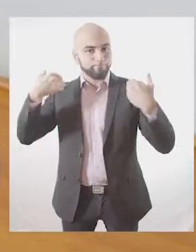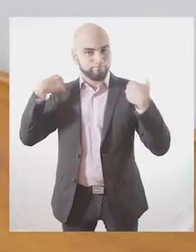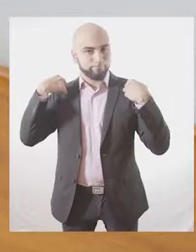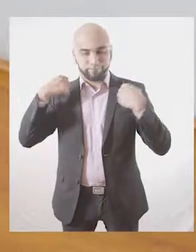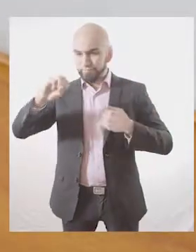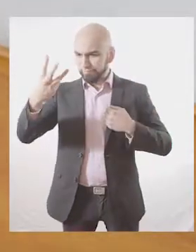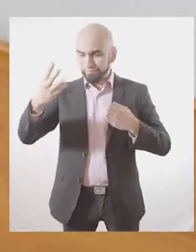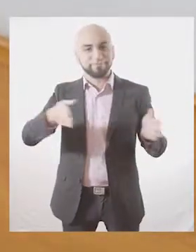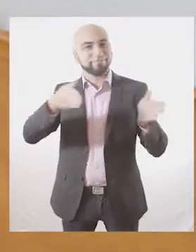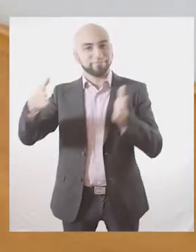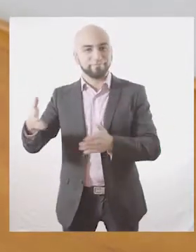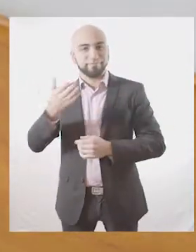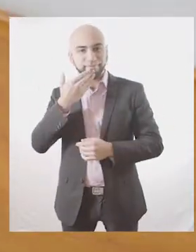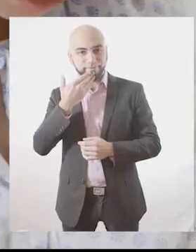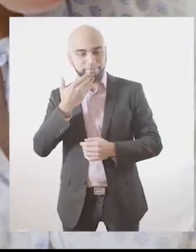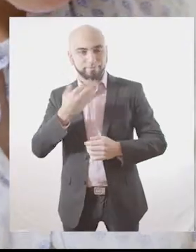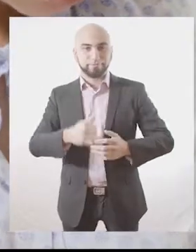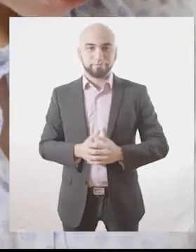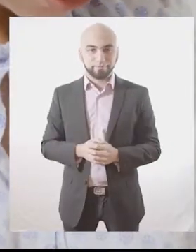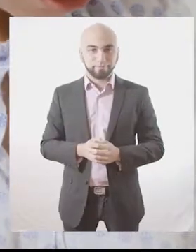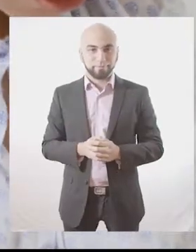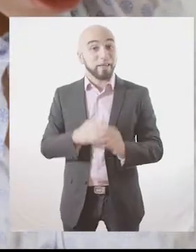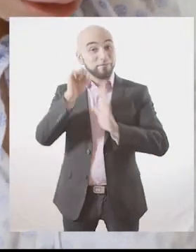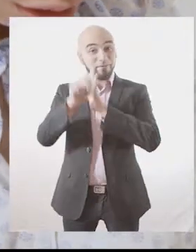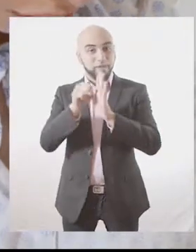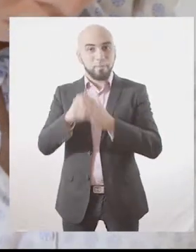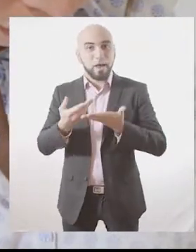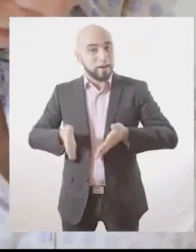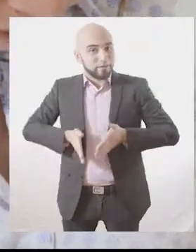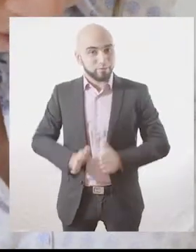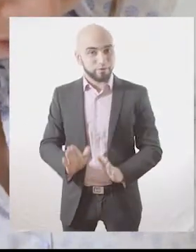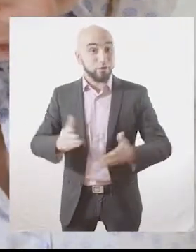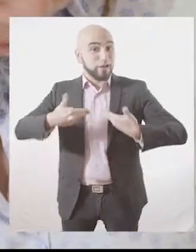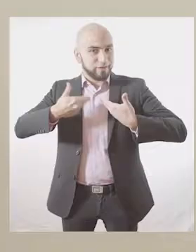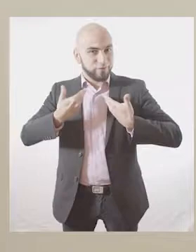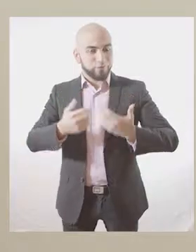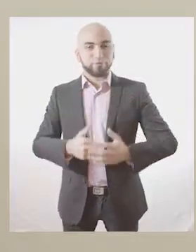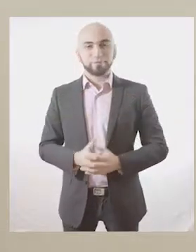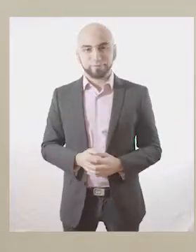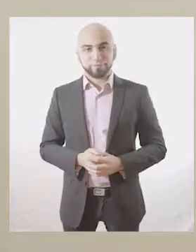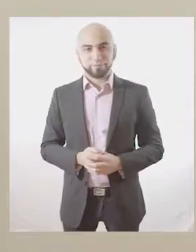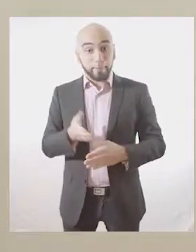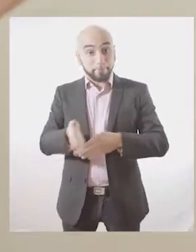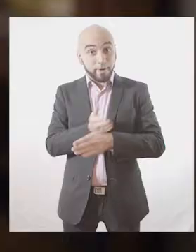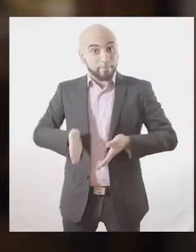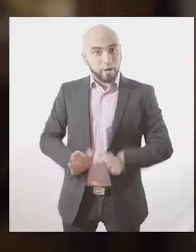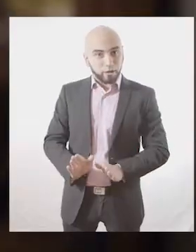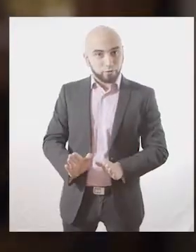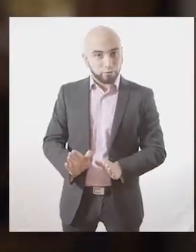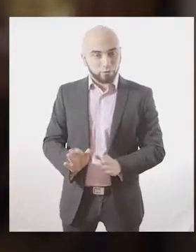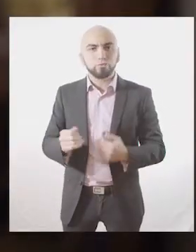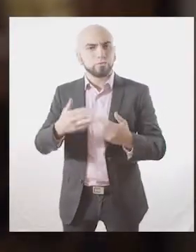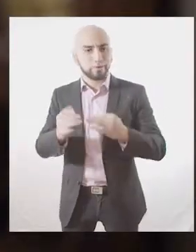tercer trimestre del embarazo. Videos para un nacimiento activo. Preparto activo en casa.